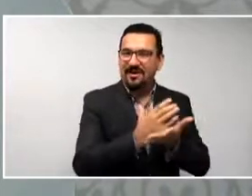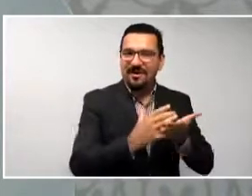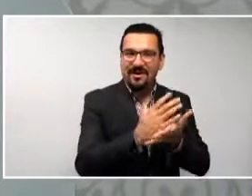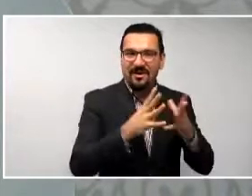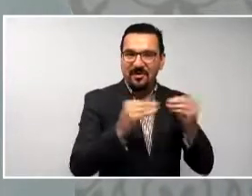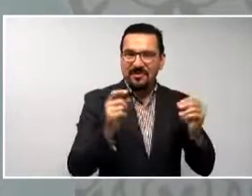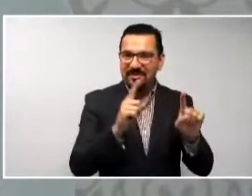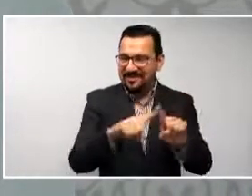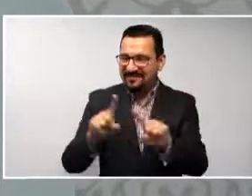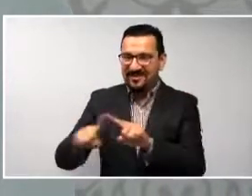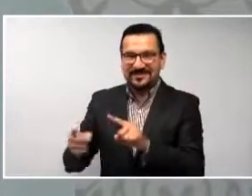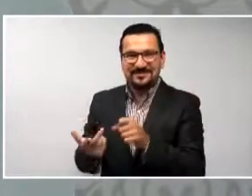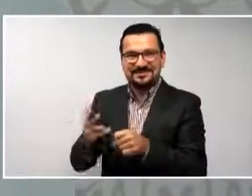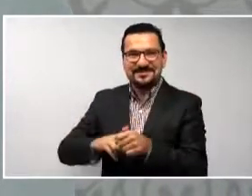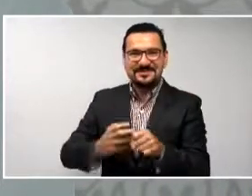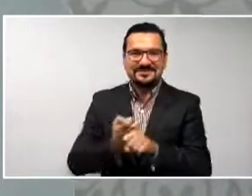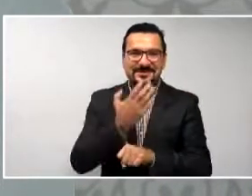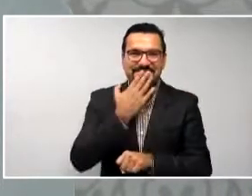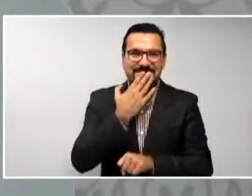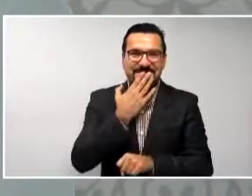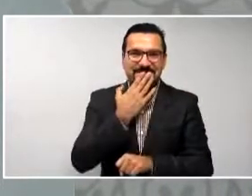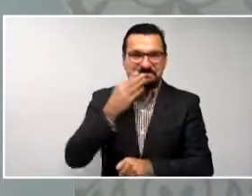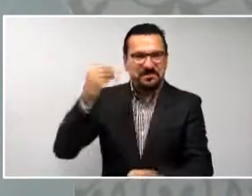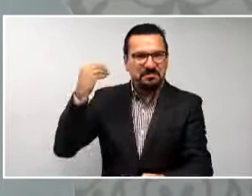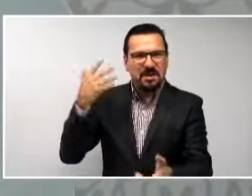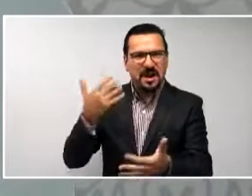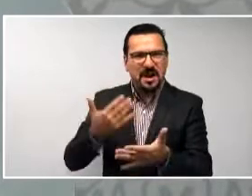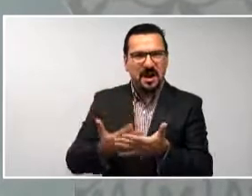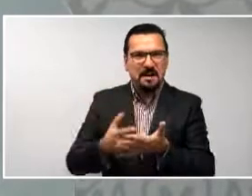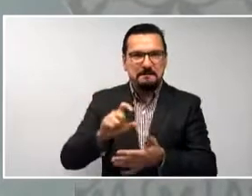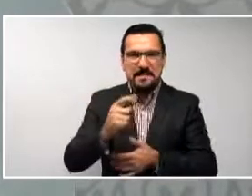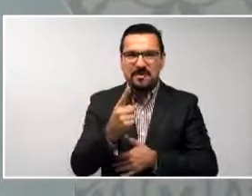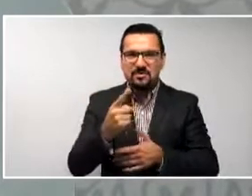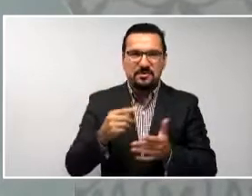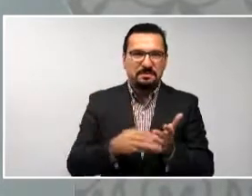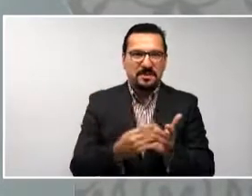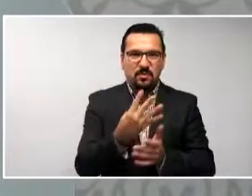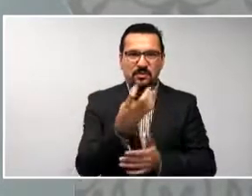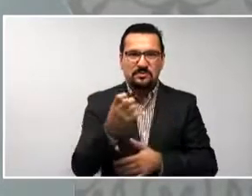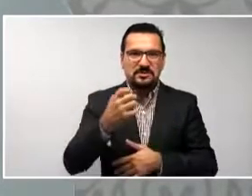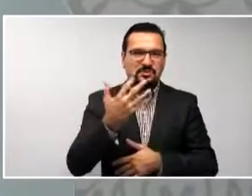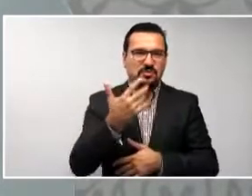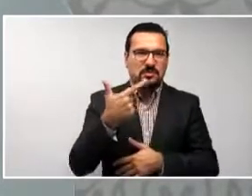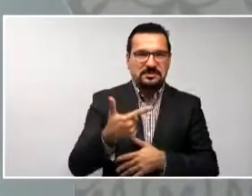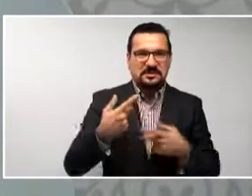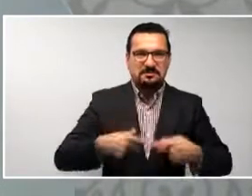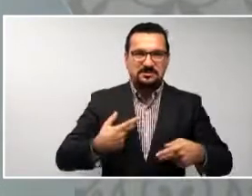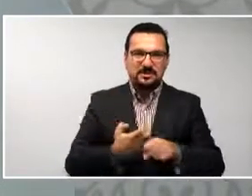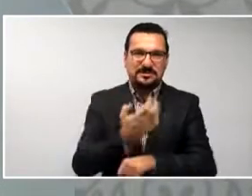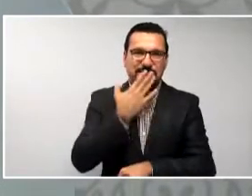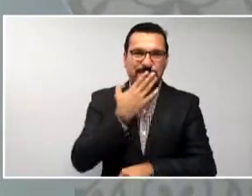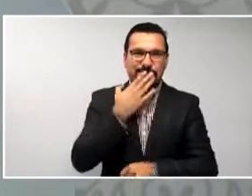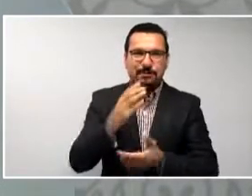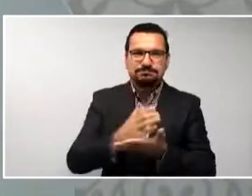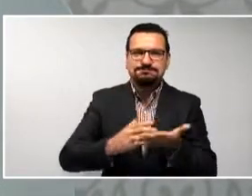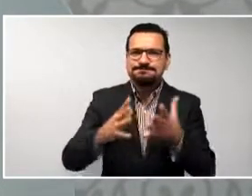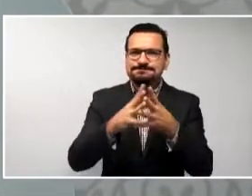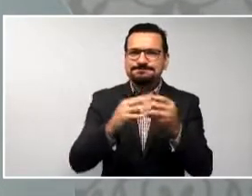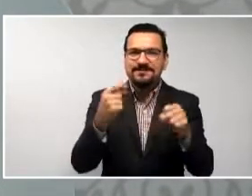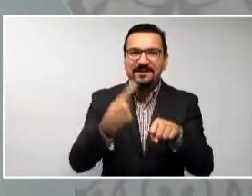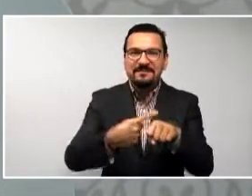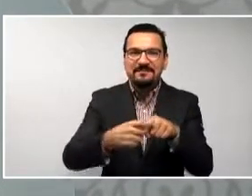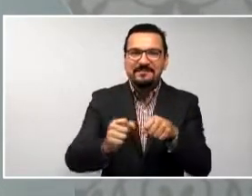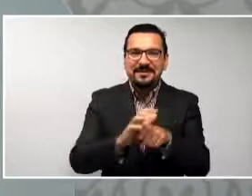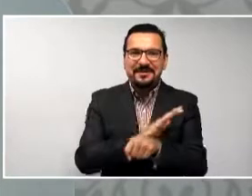entidad a la fecha 21 mil 457 sonorenses se han recuperado de esta